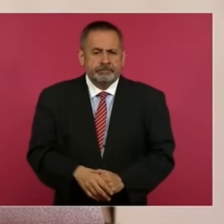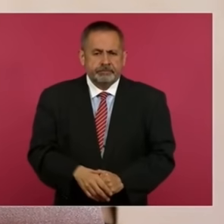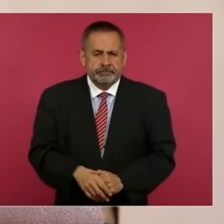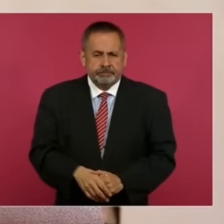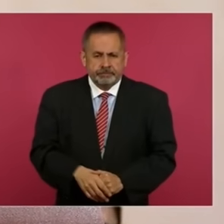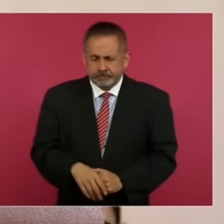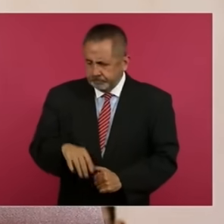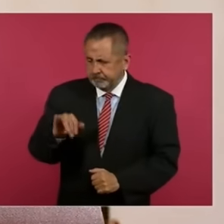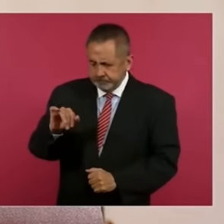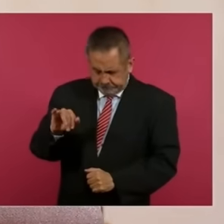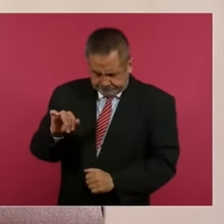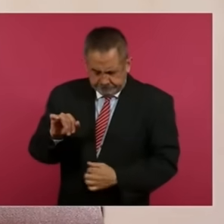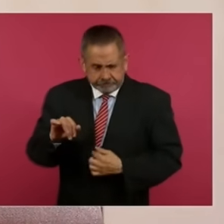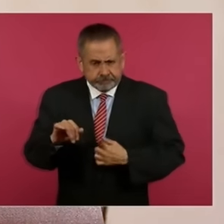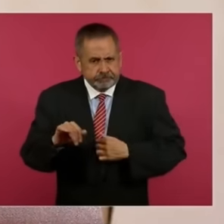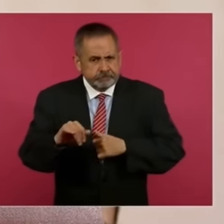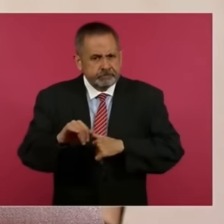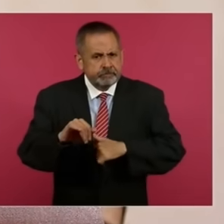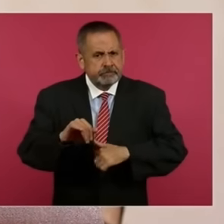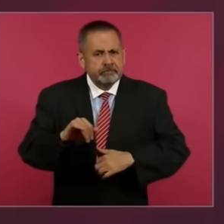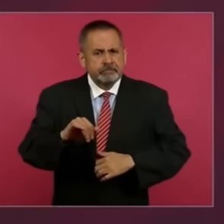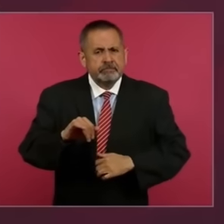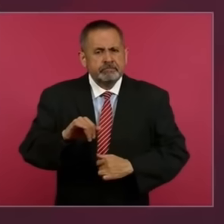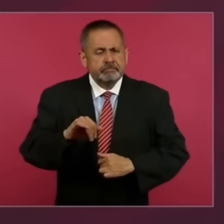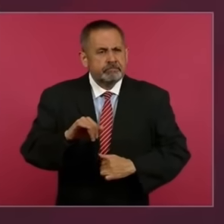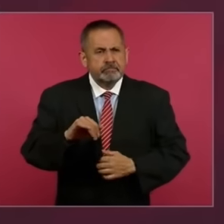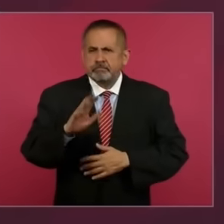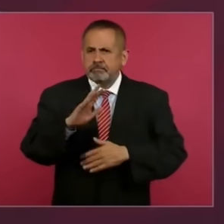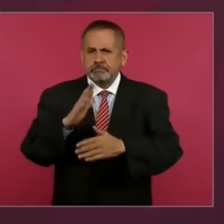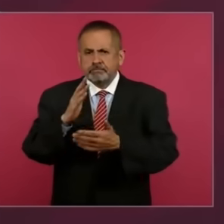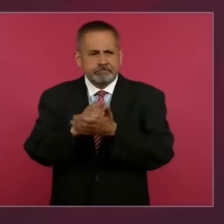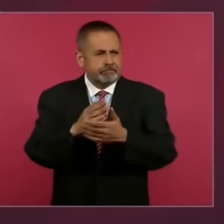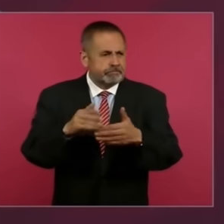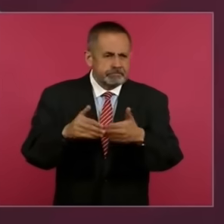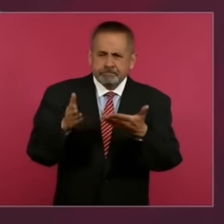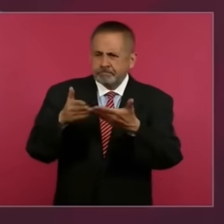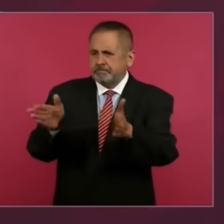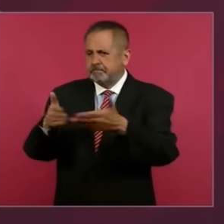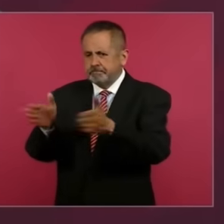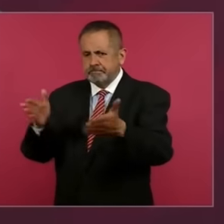Sí, sí, se quitaron todos, pero